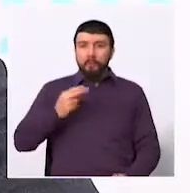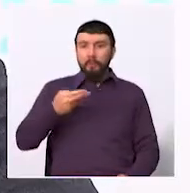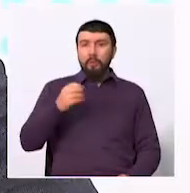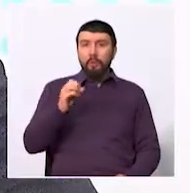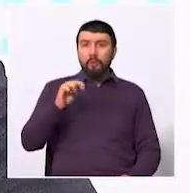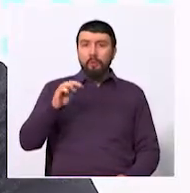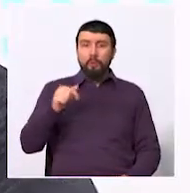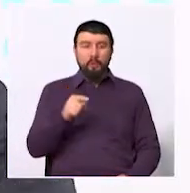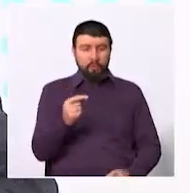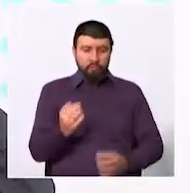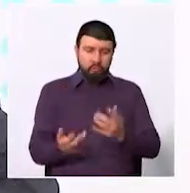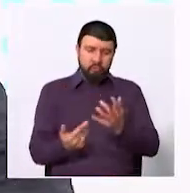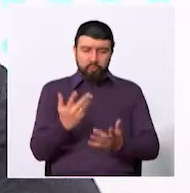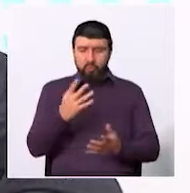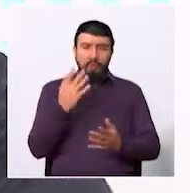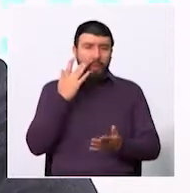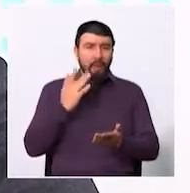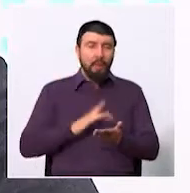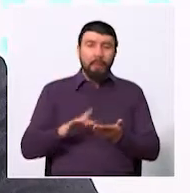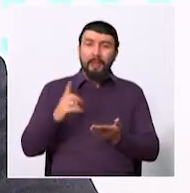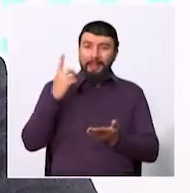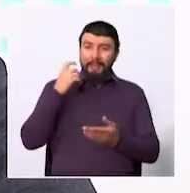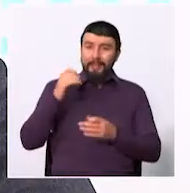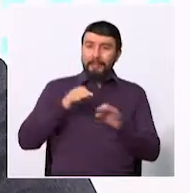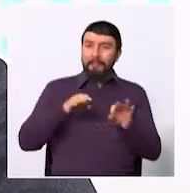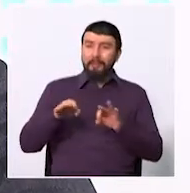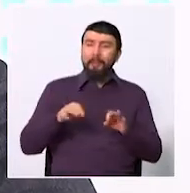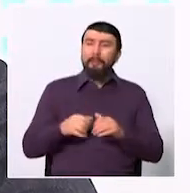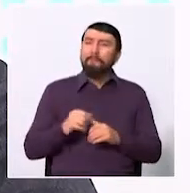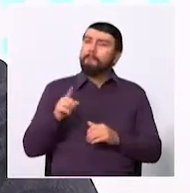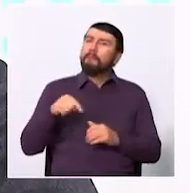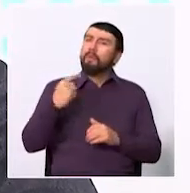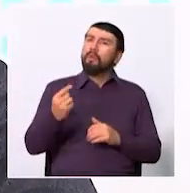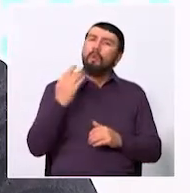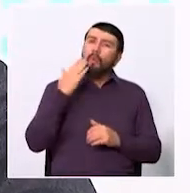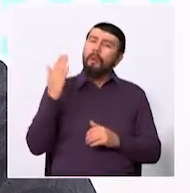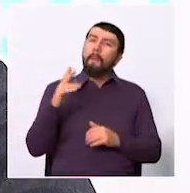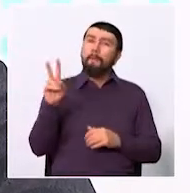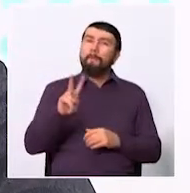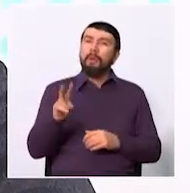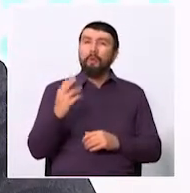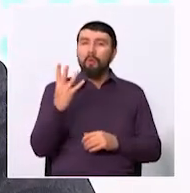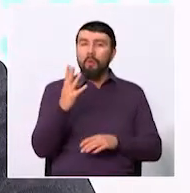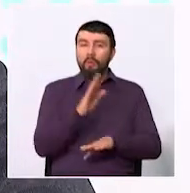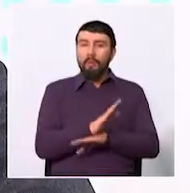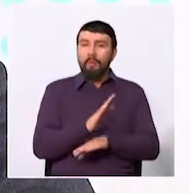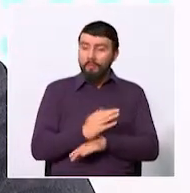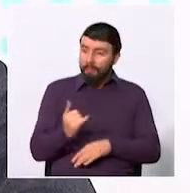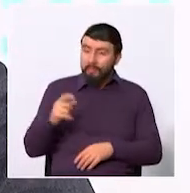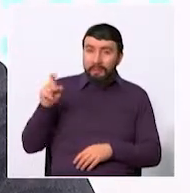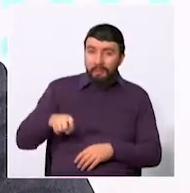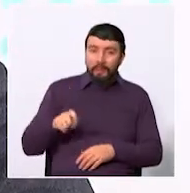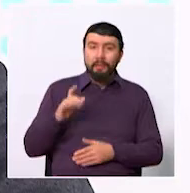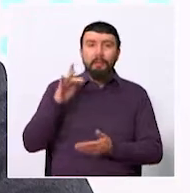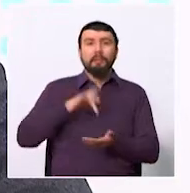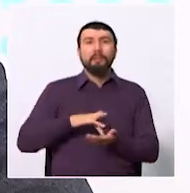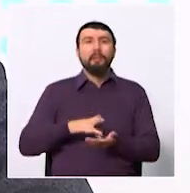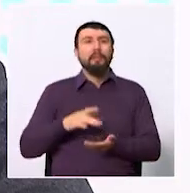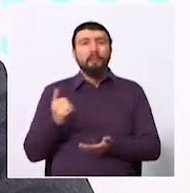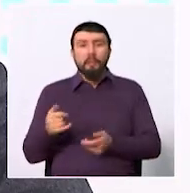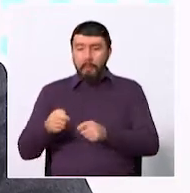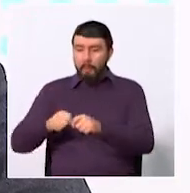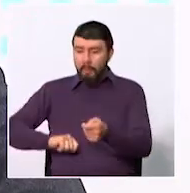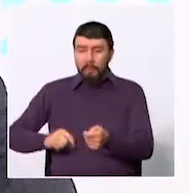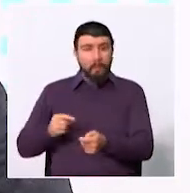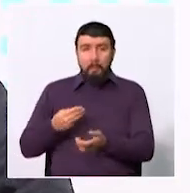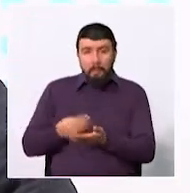juegos sagrados del maní mes que estuvimos explicando ayer el próximo viernes a las 4 de la tarde deben solicitar una boleta que no les